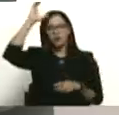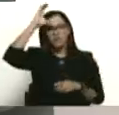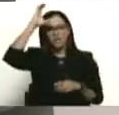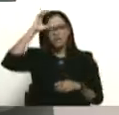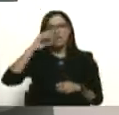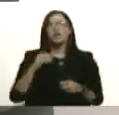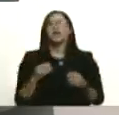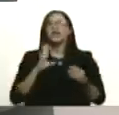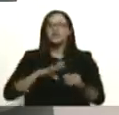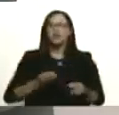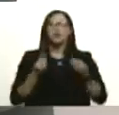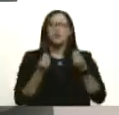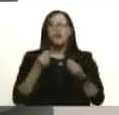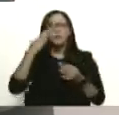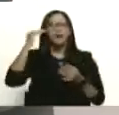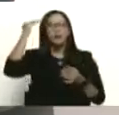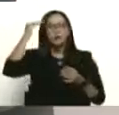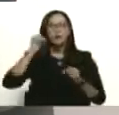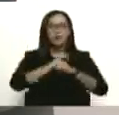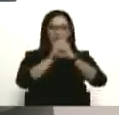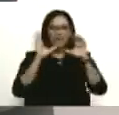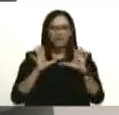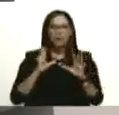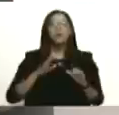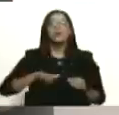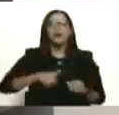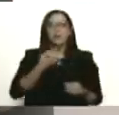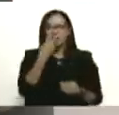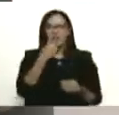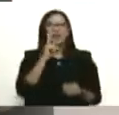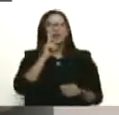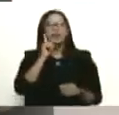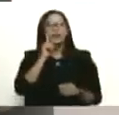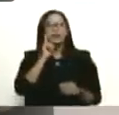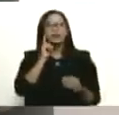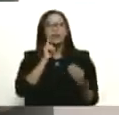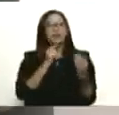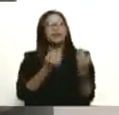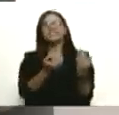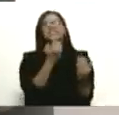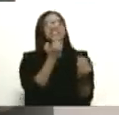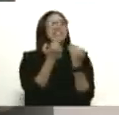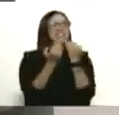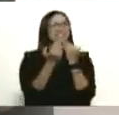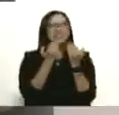muy formado y está muy claro para poder ver la mentira